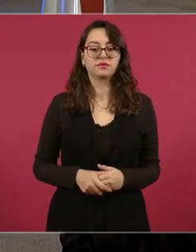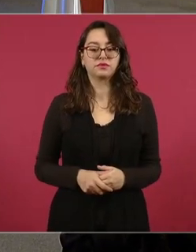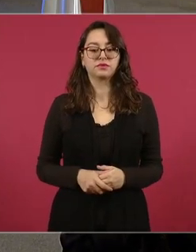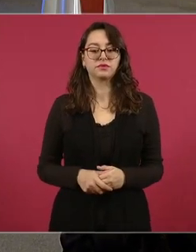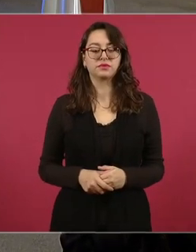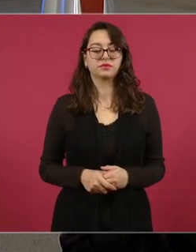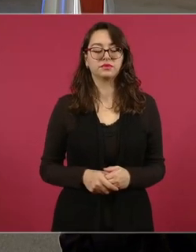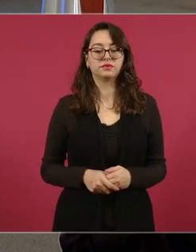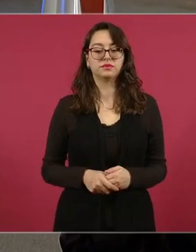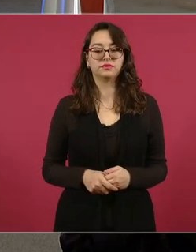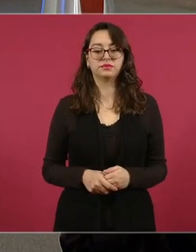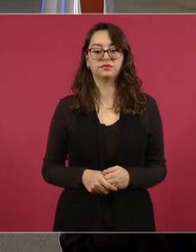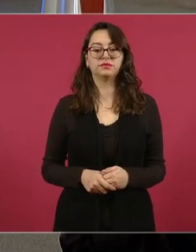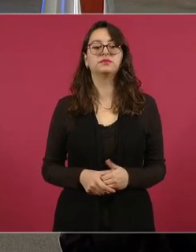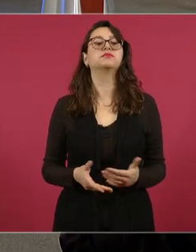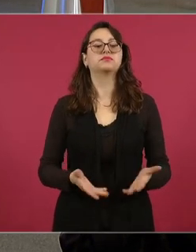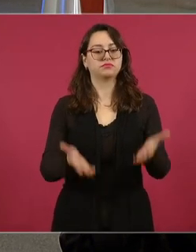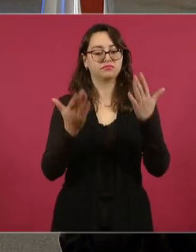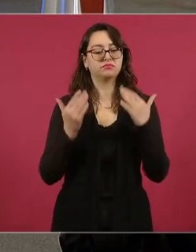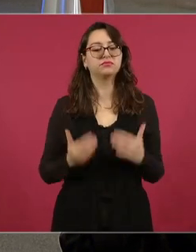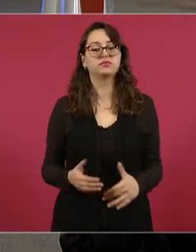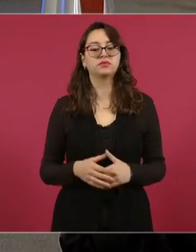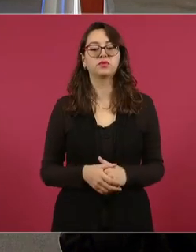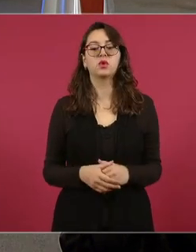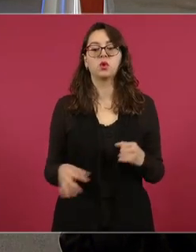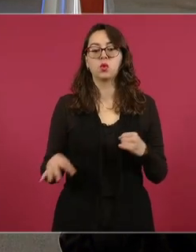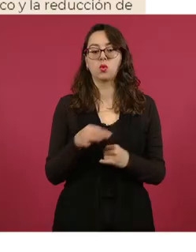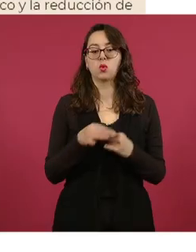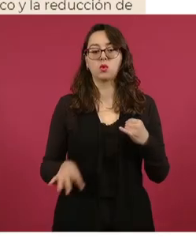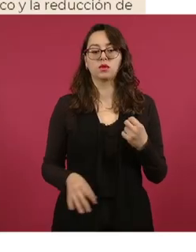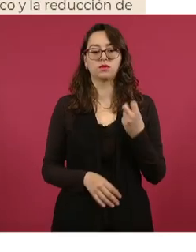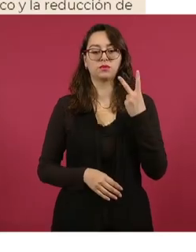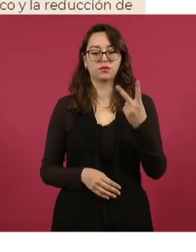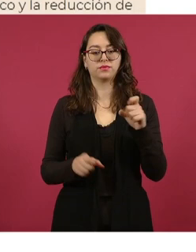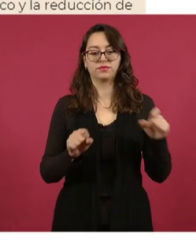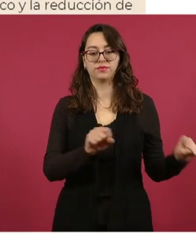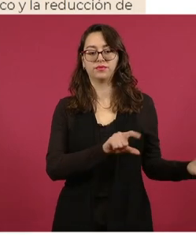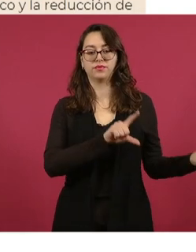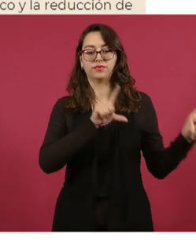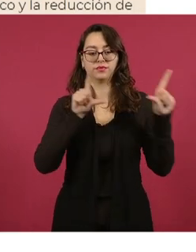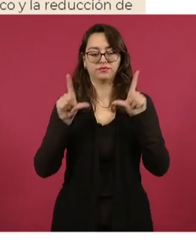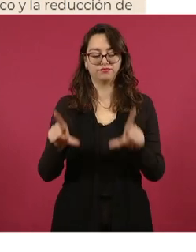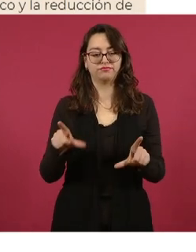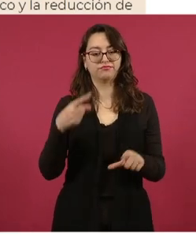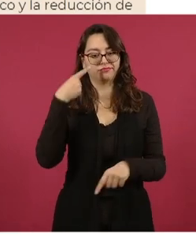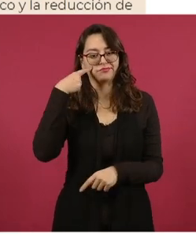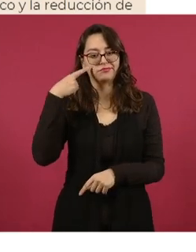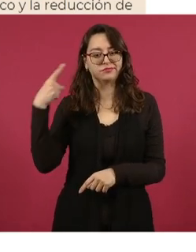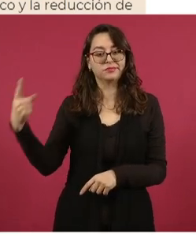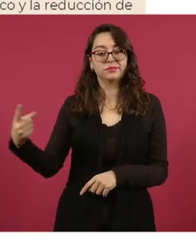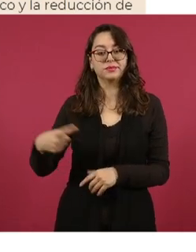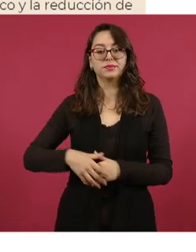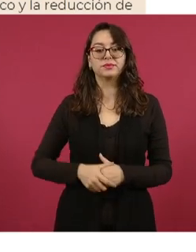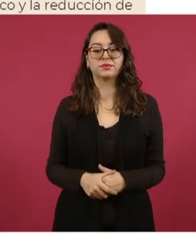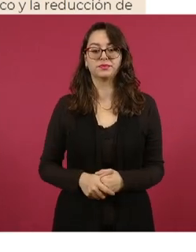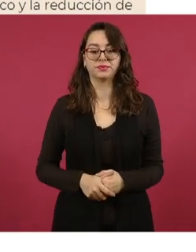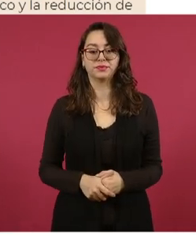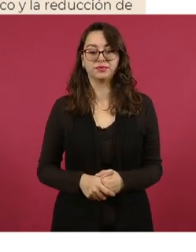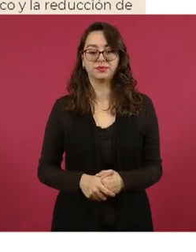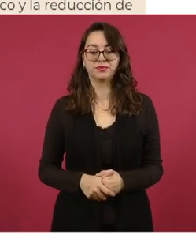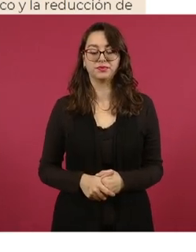Finalmente, dos láminas. La relativa a los resultados de robo de hidrocarburos.